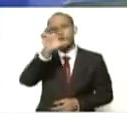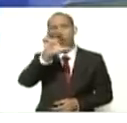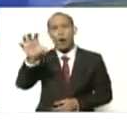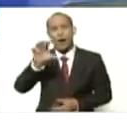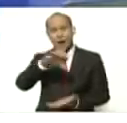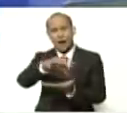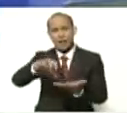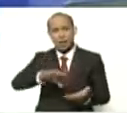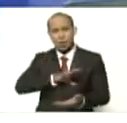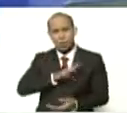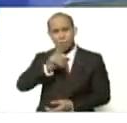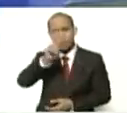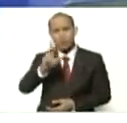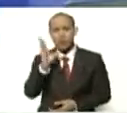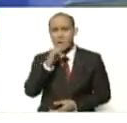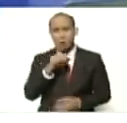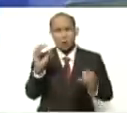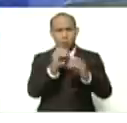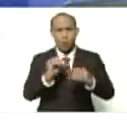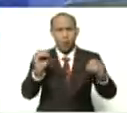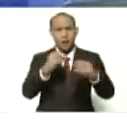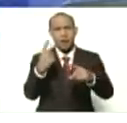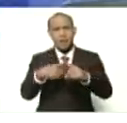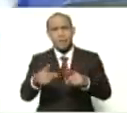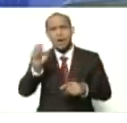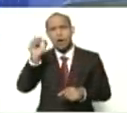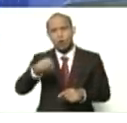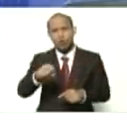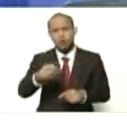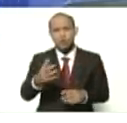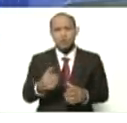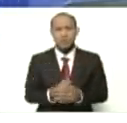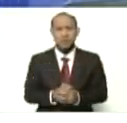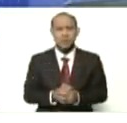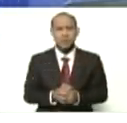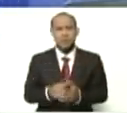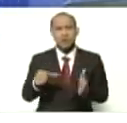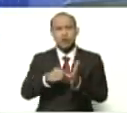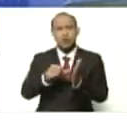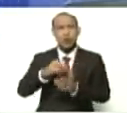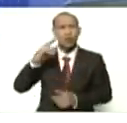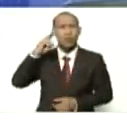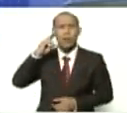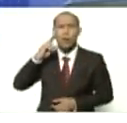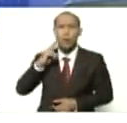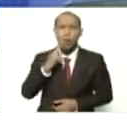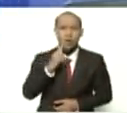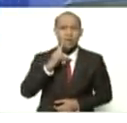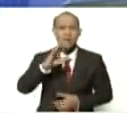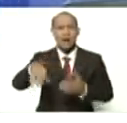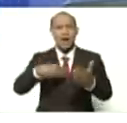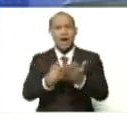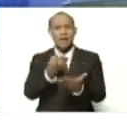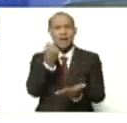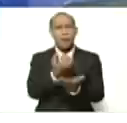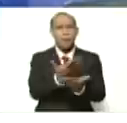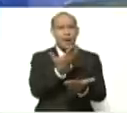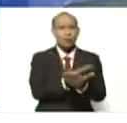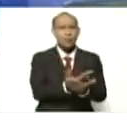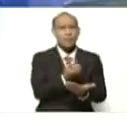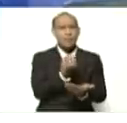pero si observamos incrementos de escasos en el eje carretero desde bolívar a monagas y anzoátegui